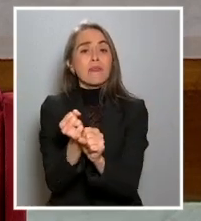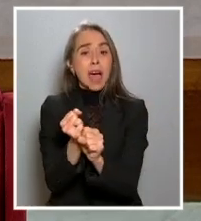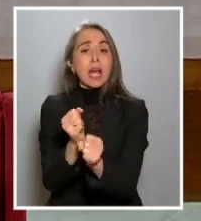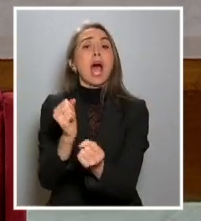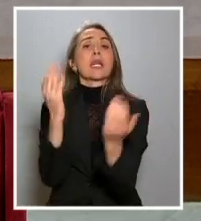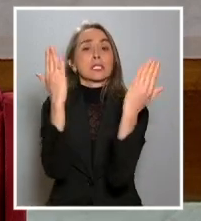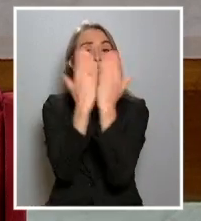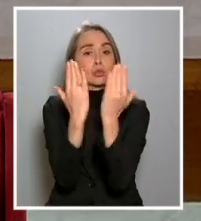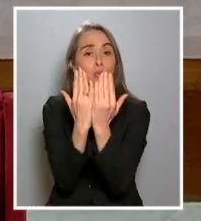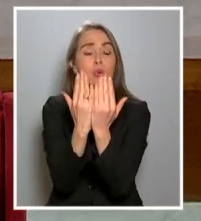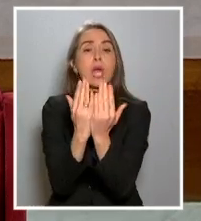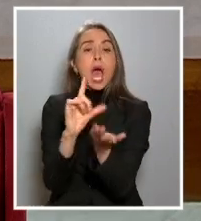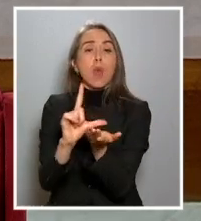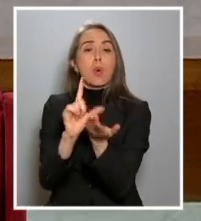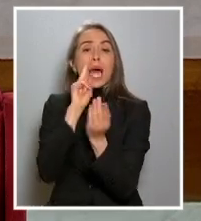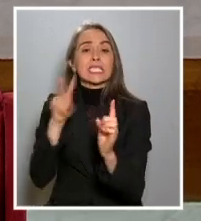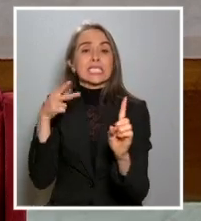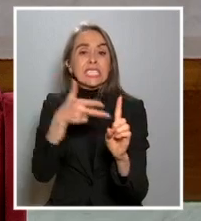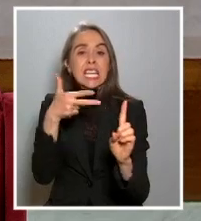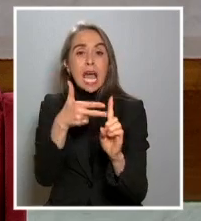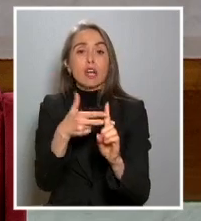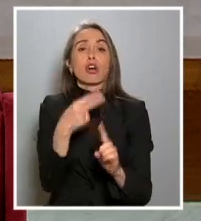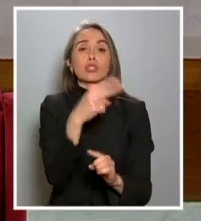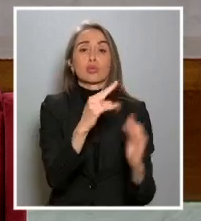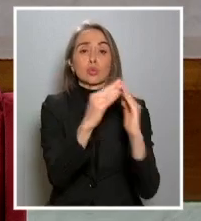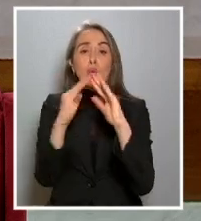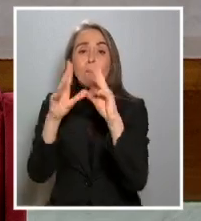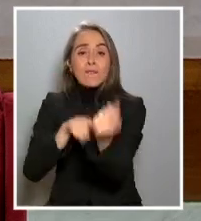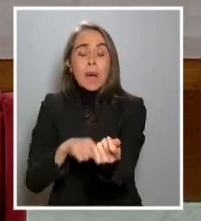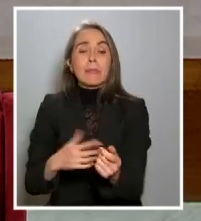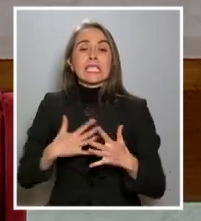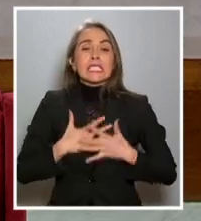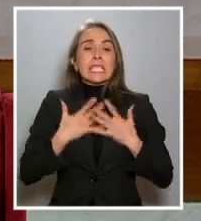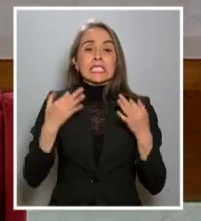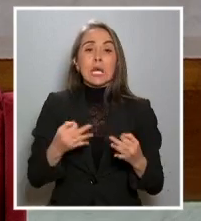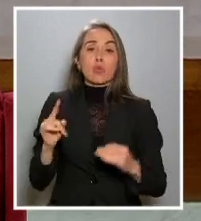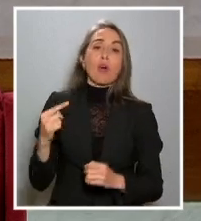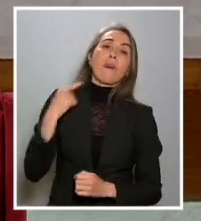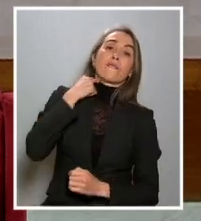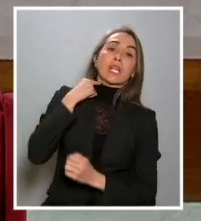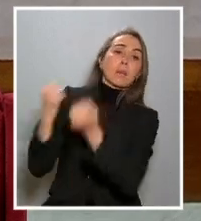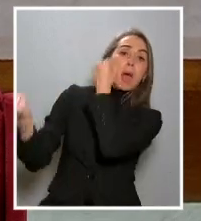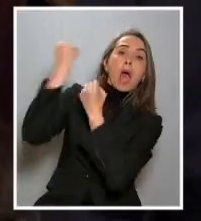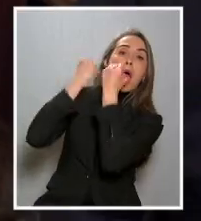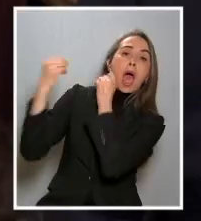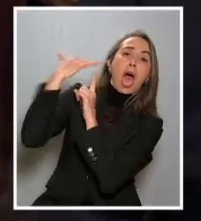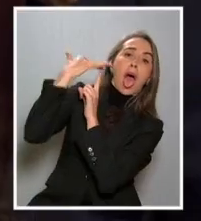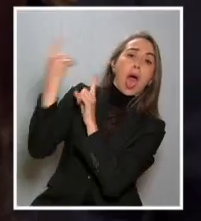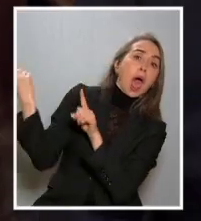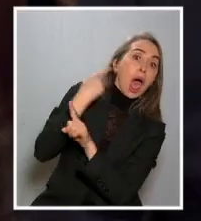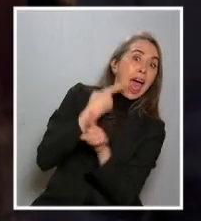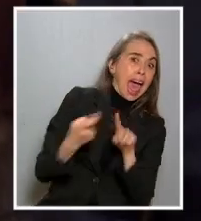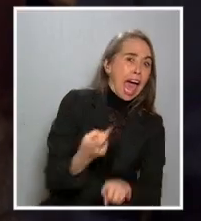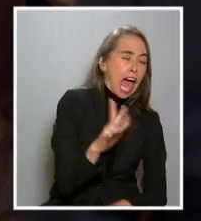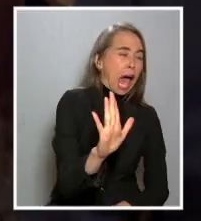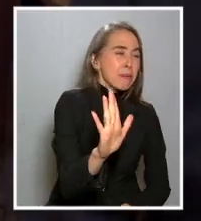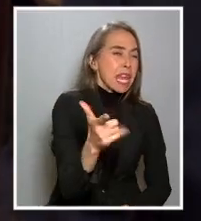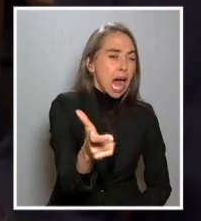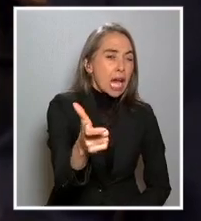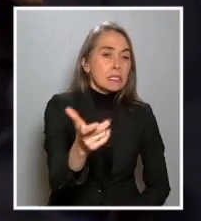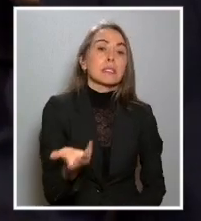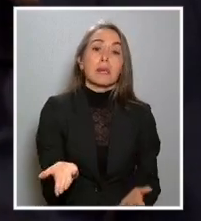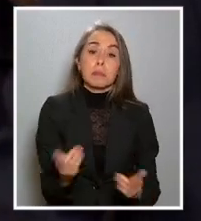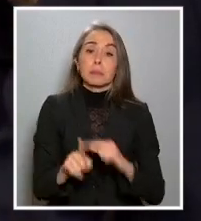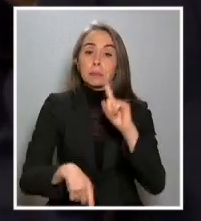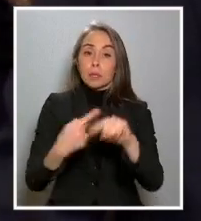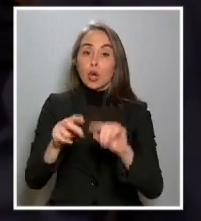y de acoso. Hasta que estén seguras al interior de sus hogares, sin ser víctimas de agresiones y amenazas. En vísperas